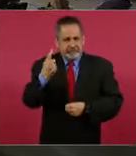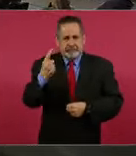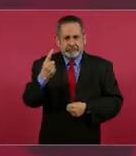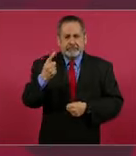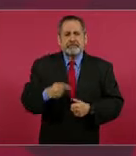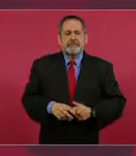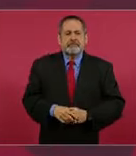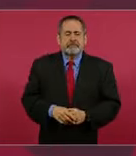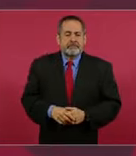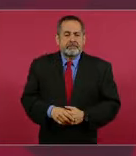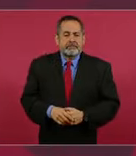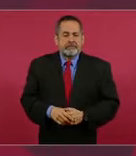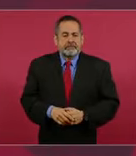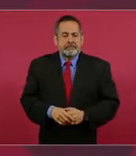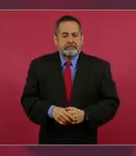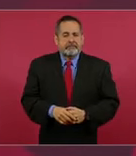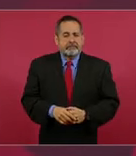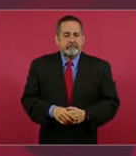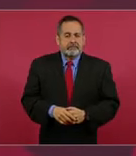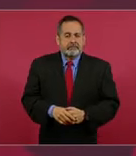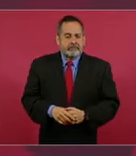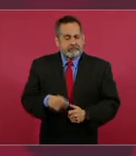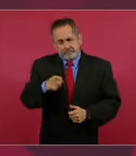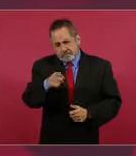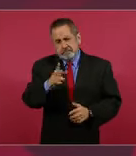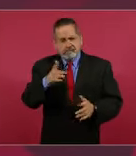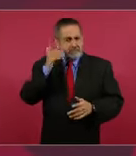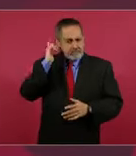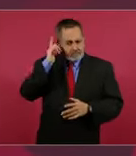Entonces, eso es, y ojalá y